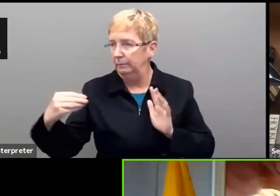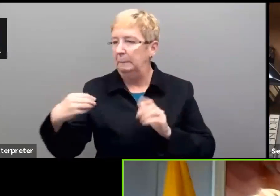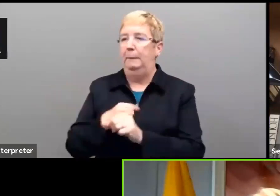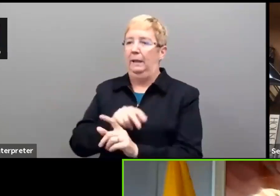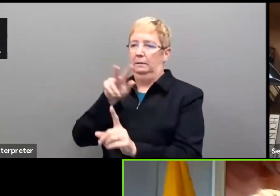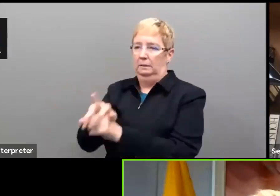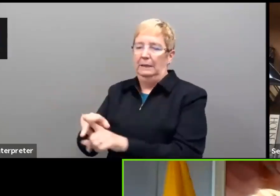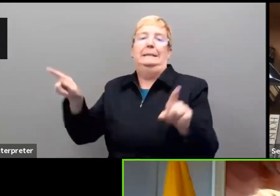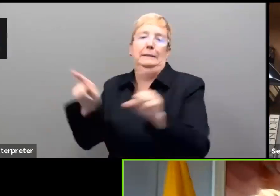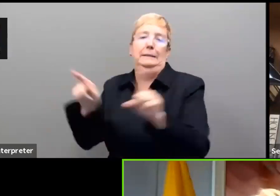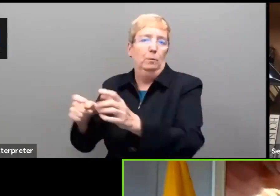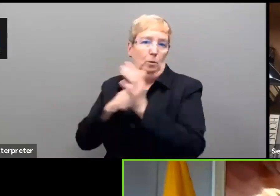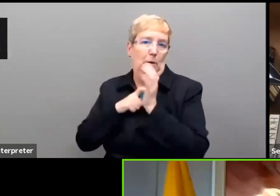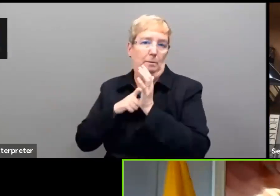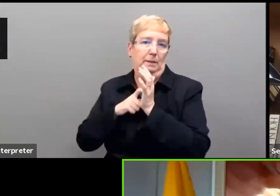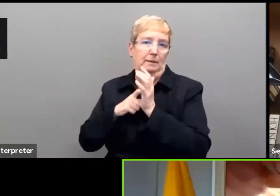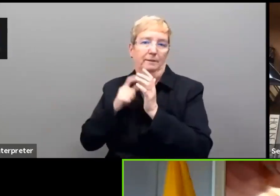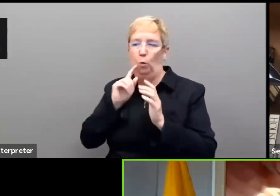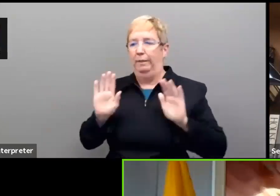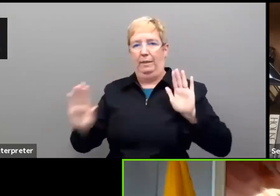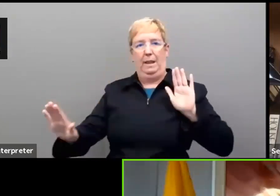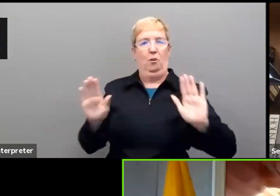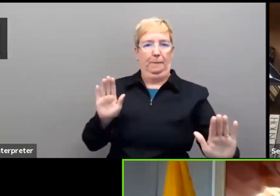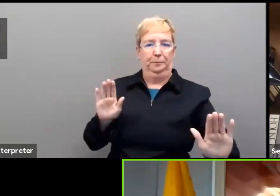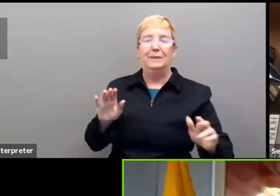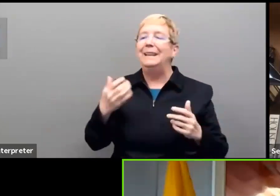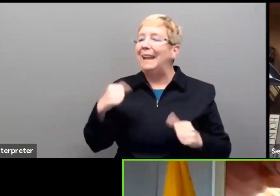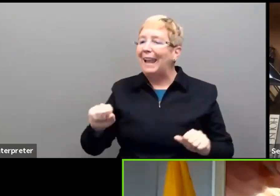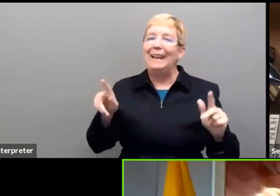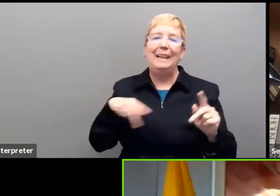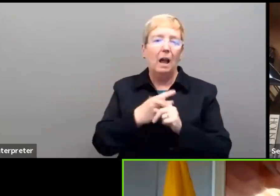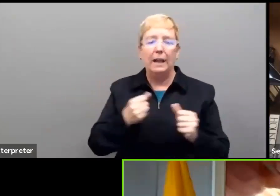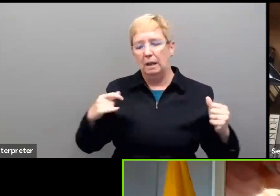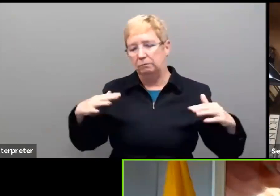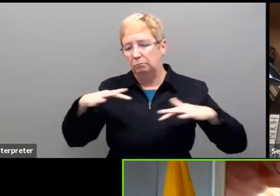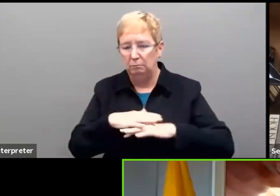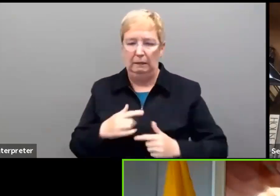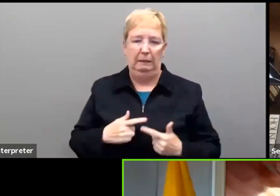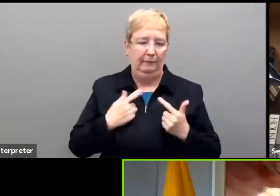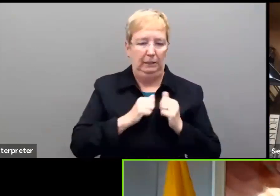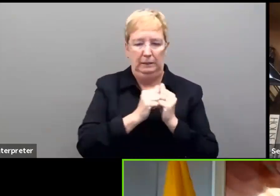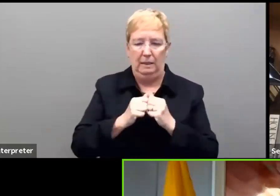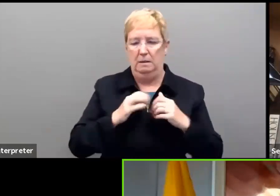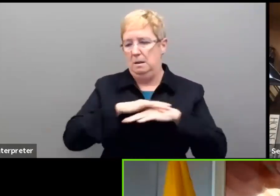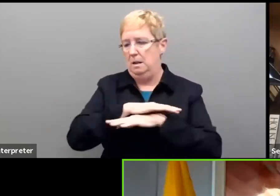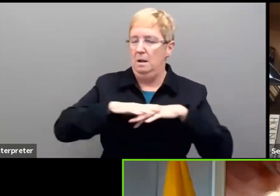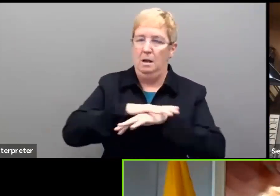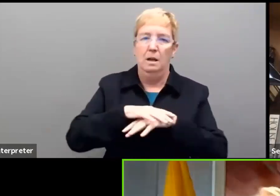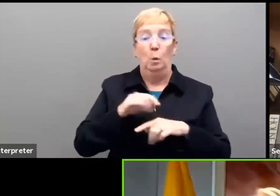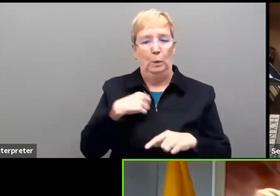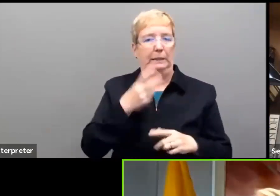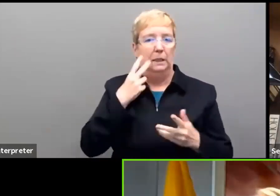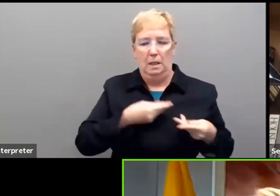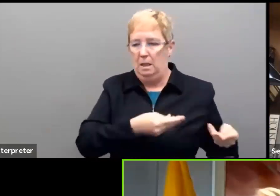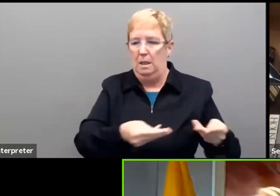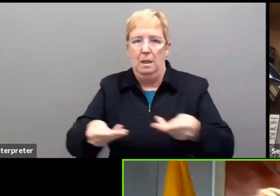¿Usted puede aclarar respecto a si los trabajadores en los centros de detención, si no están incluidos en ese